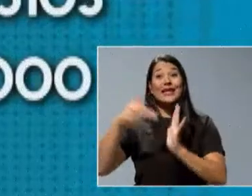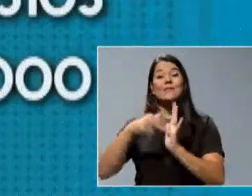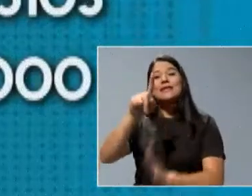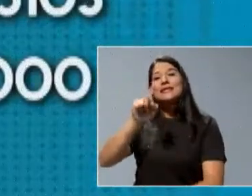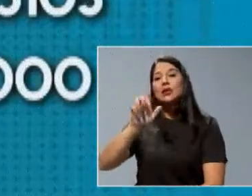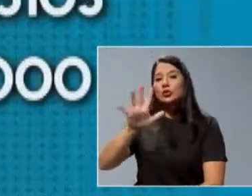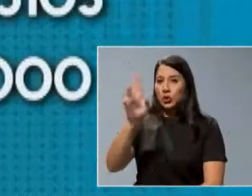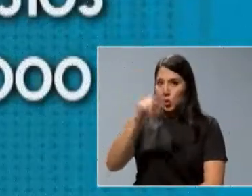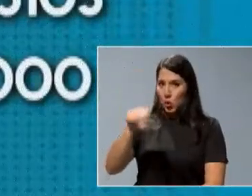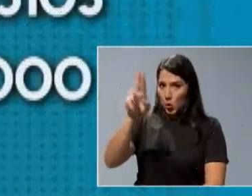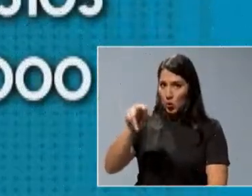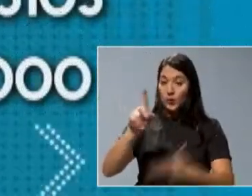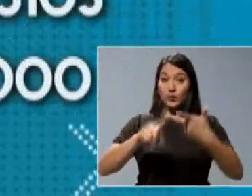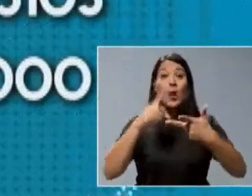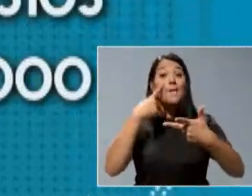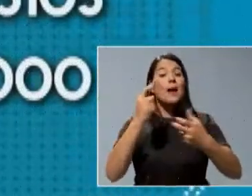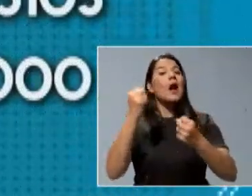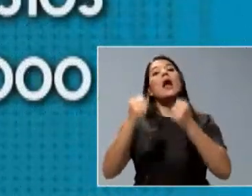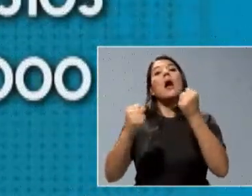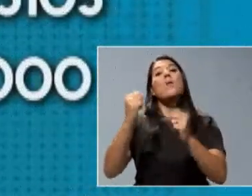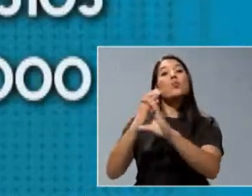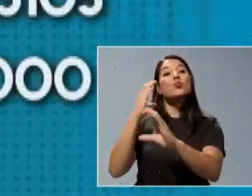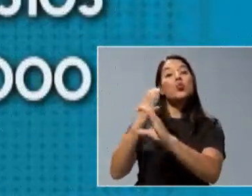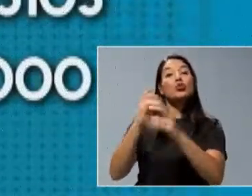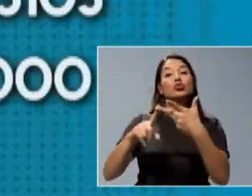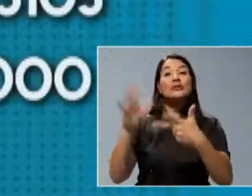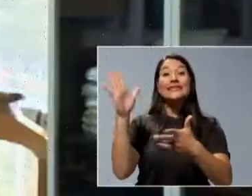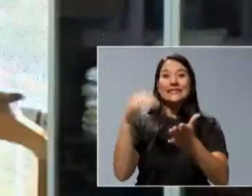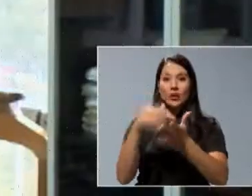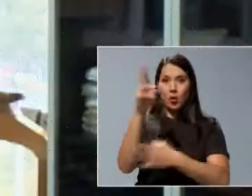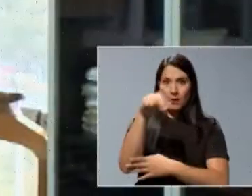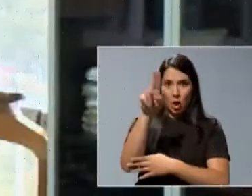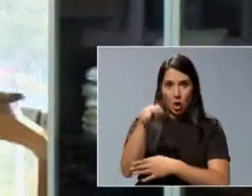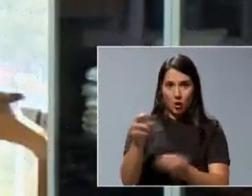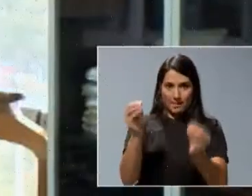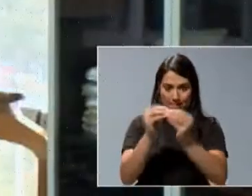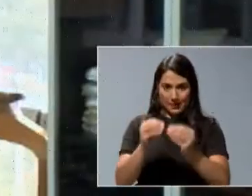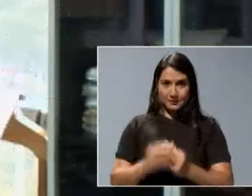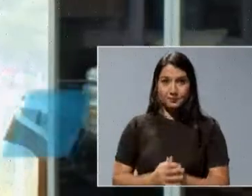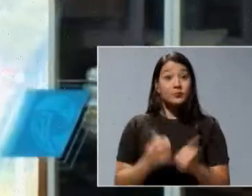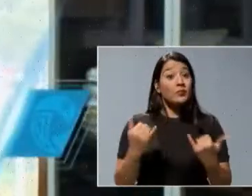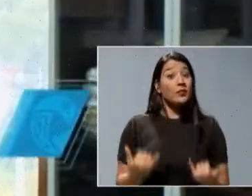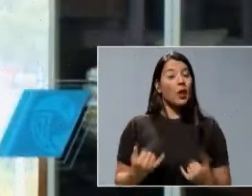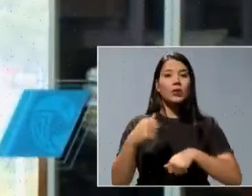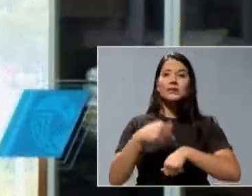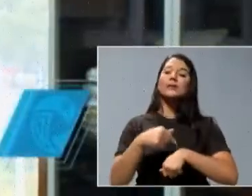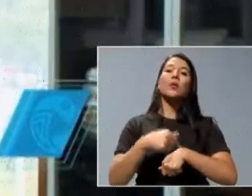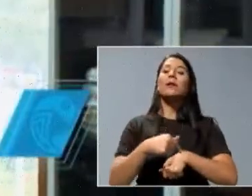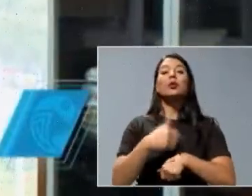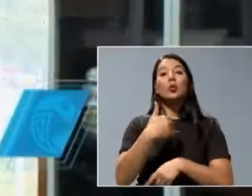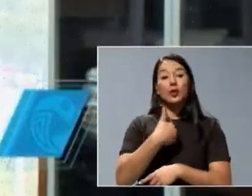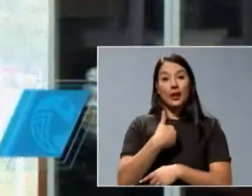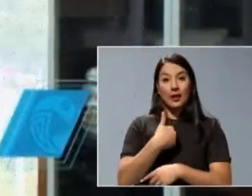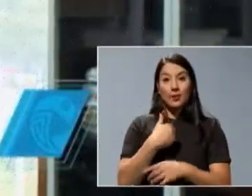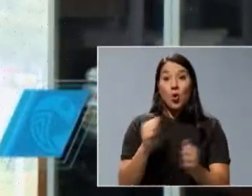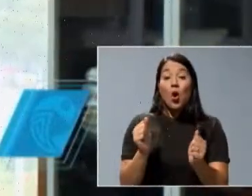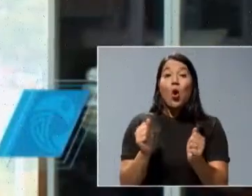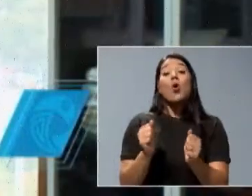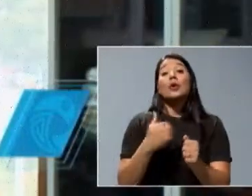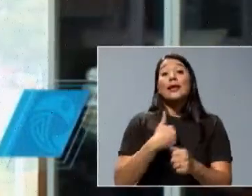3.105 colones y para los autobuses 5.000 colones. En este momento tenemos habilitadas con nuestros